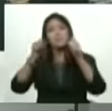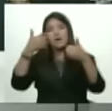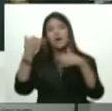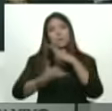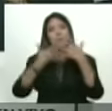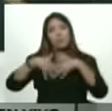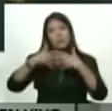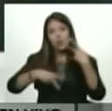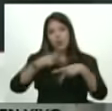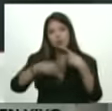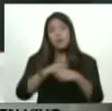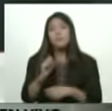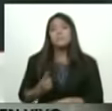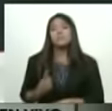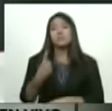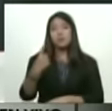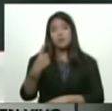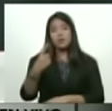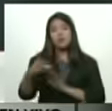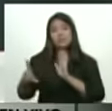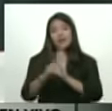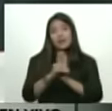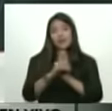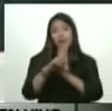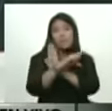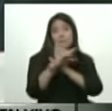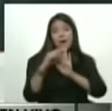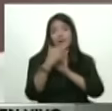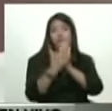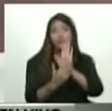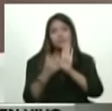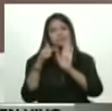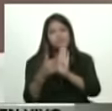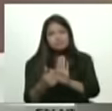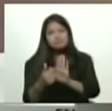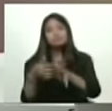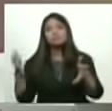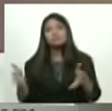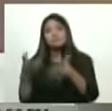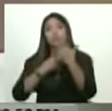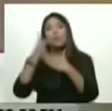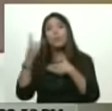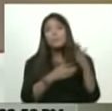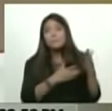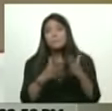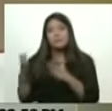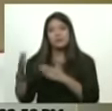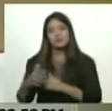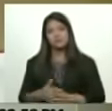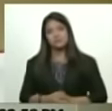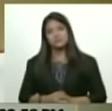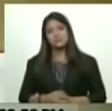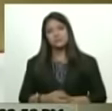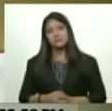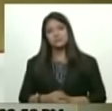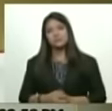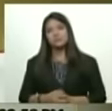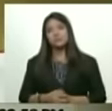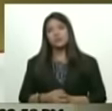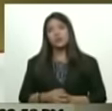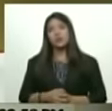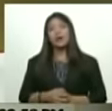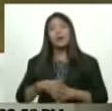productivo. El primer parágrafo del decreto está orientado a generar un plan estratégico de